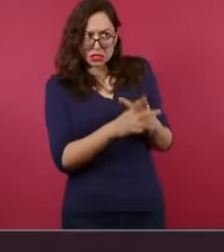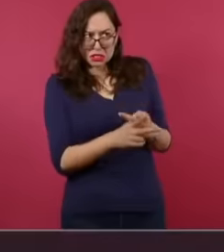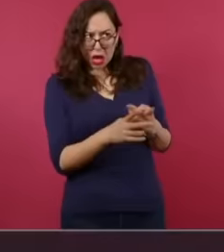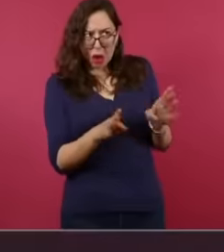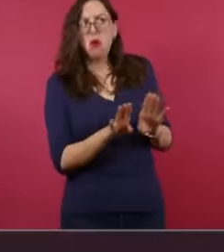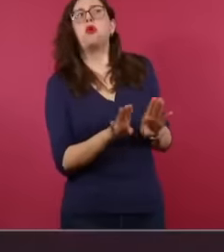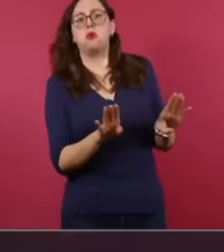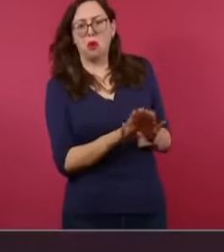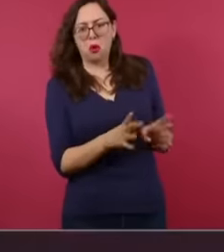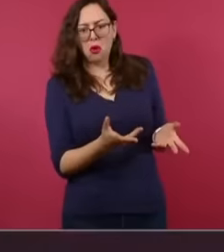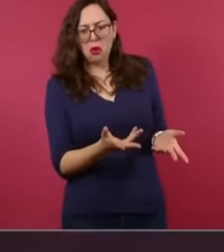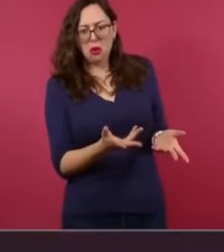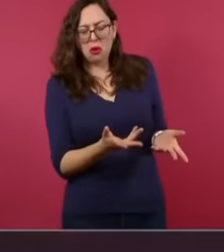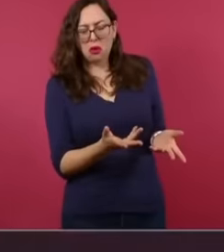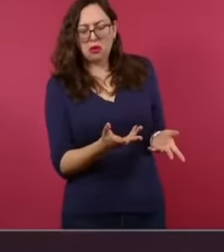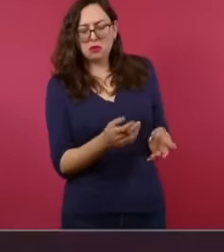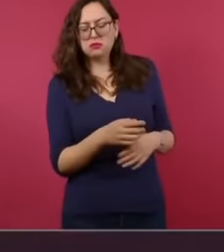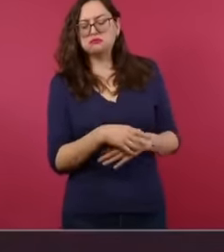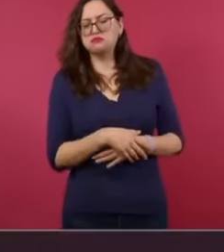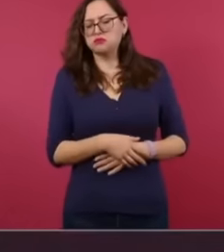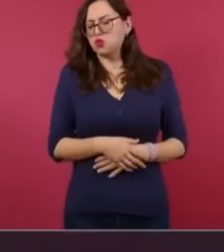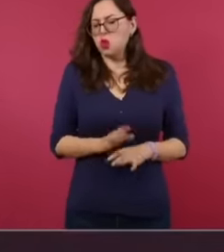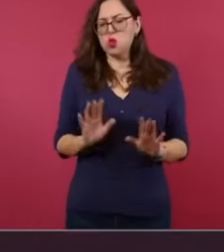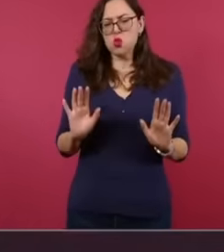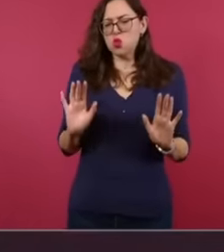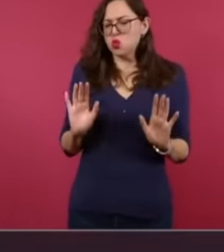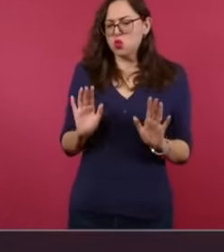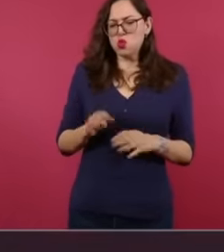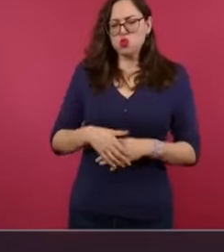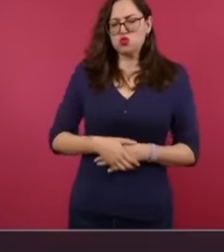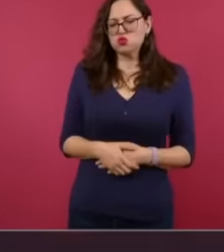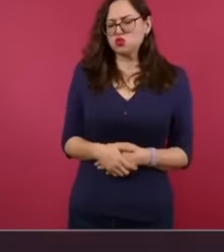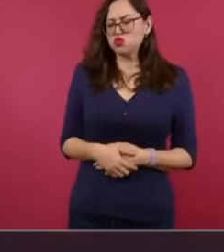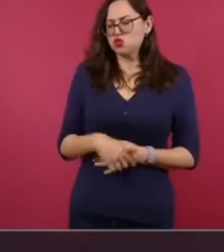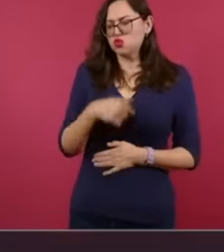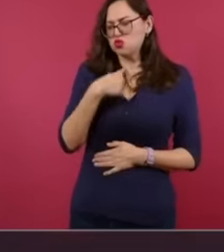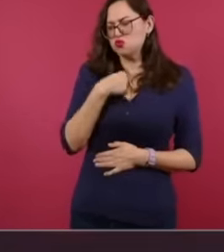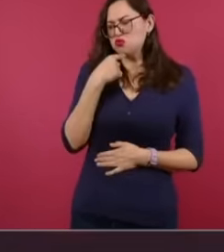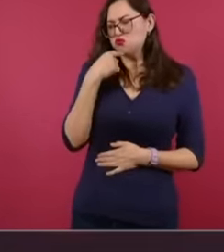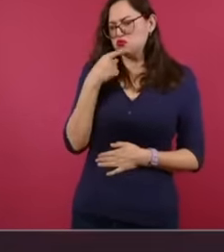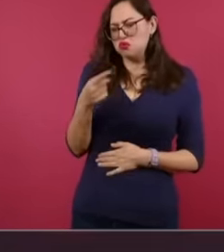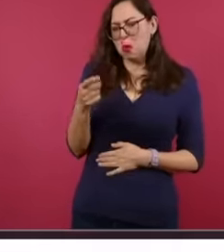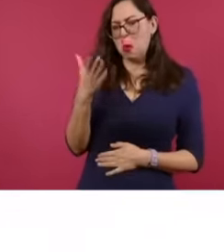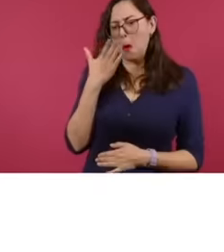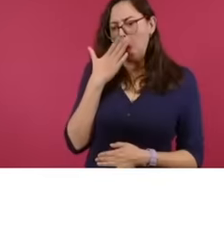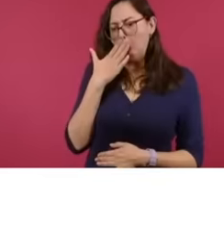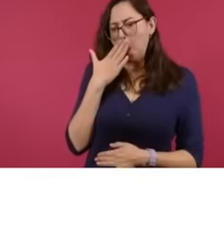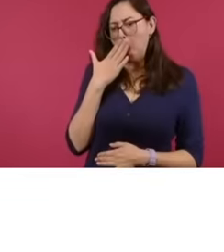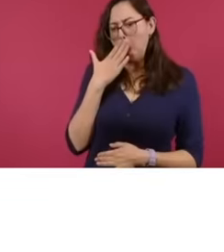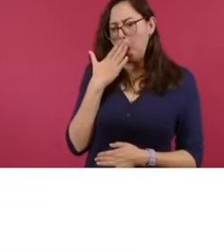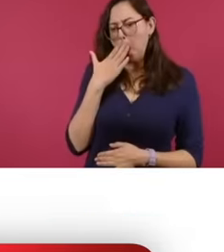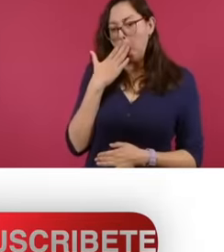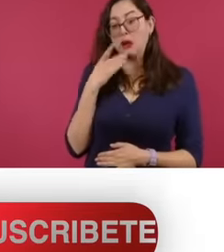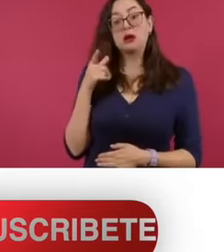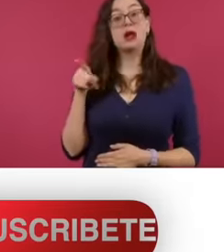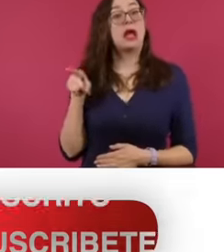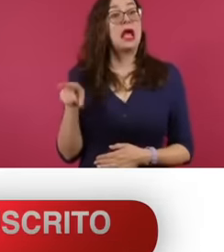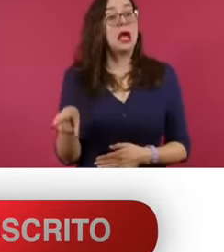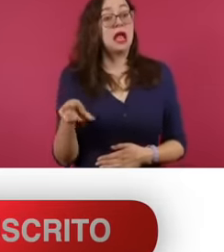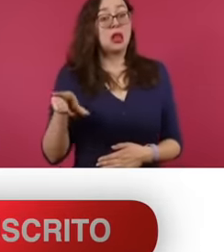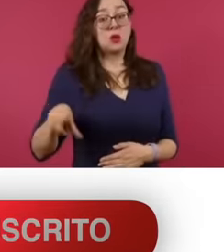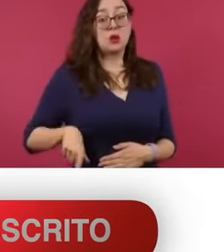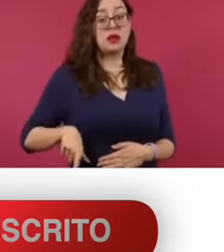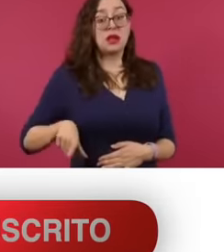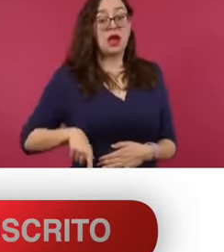que, porque me estás hablando de Sonora. ¿Manlio? Y en Sonora. Manlio fue gobernador en el